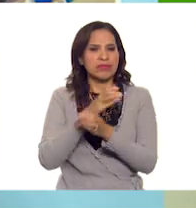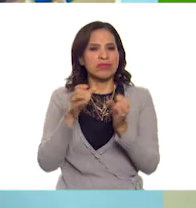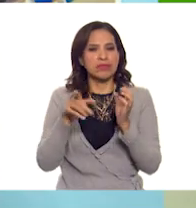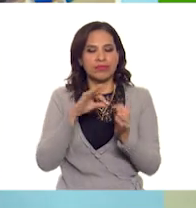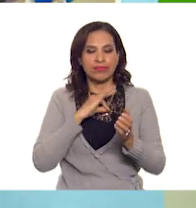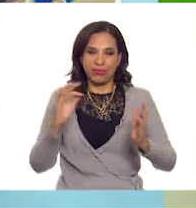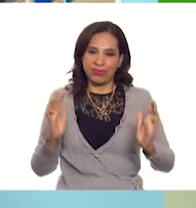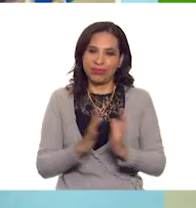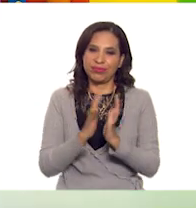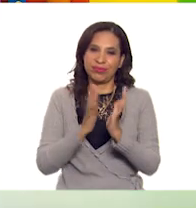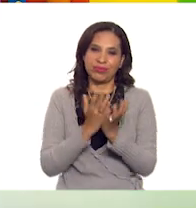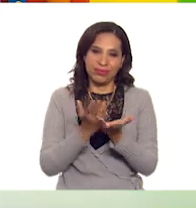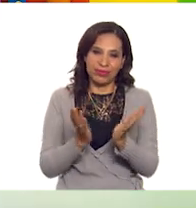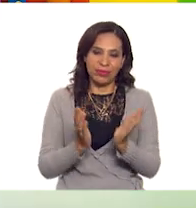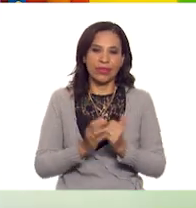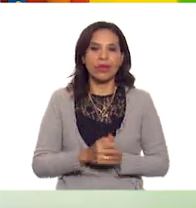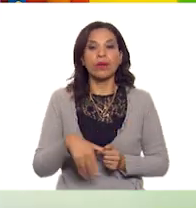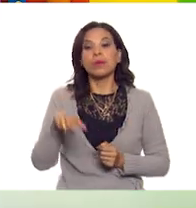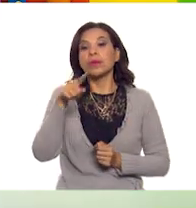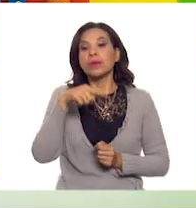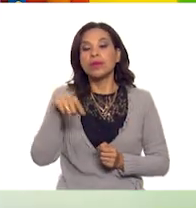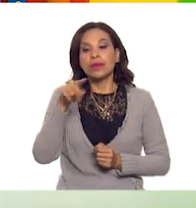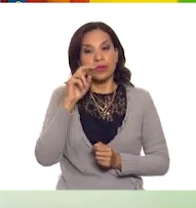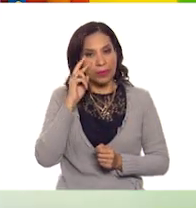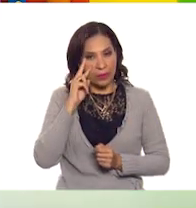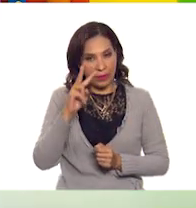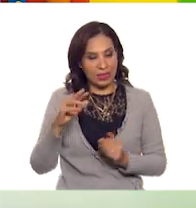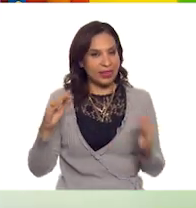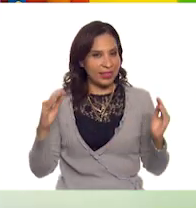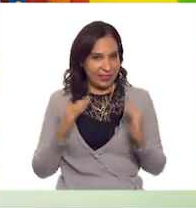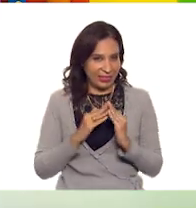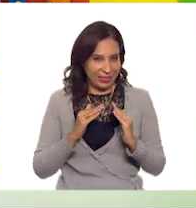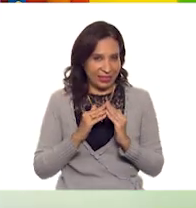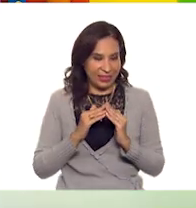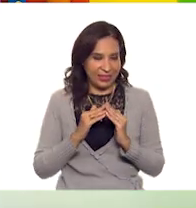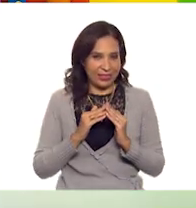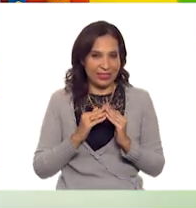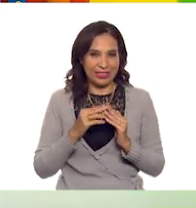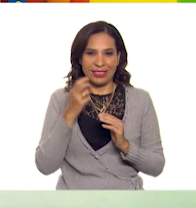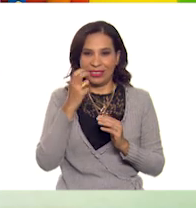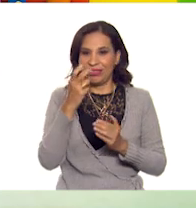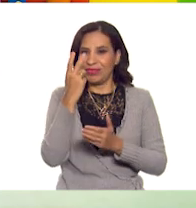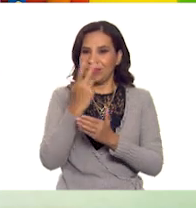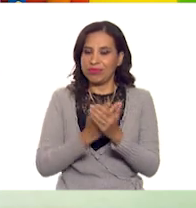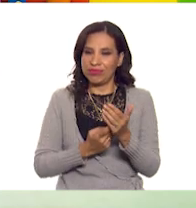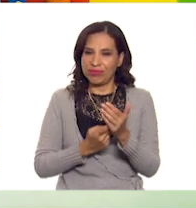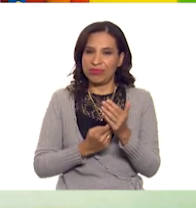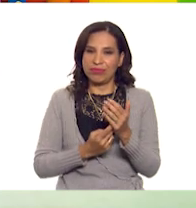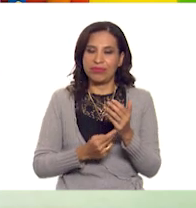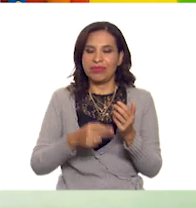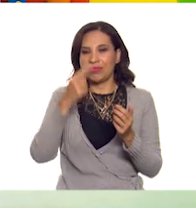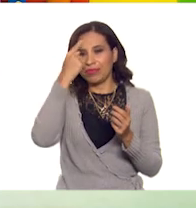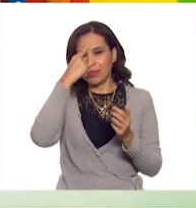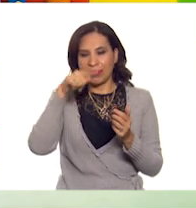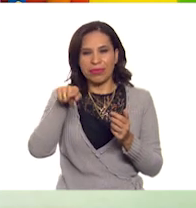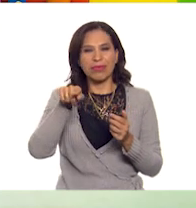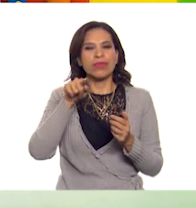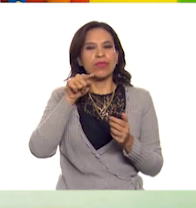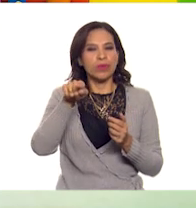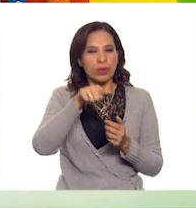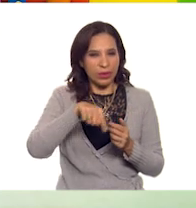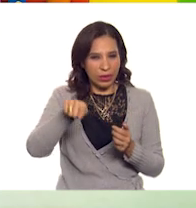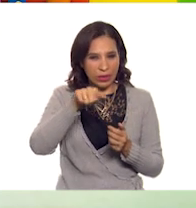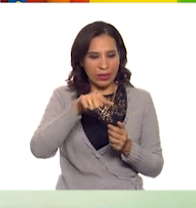para su participación. Y ustedes que nos ven desde casa, estos programas fueron por y